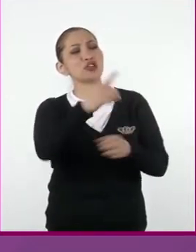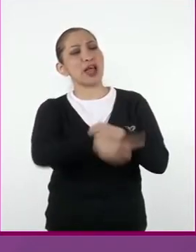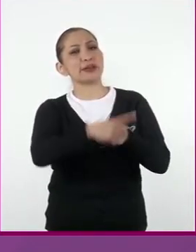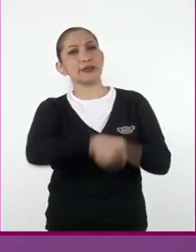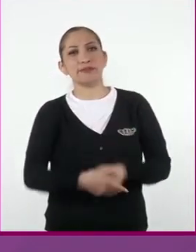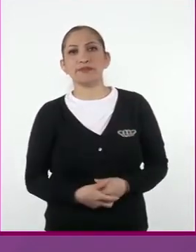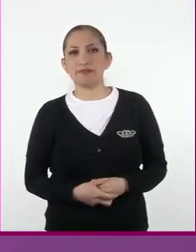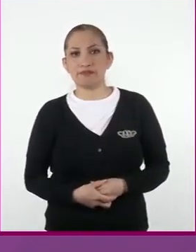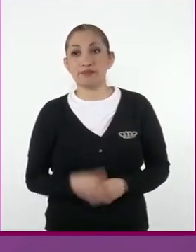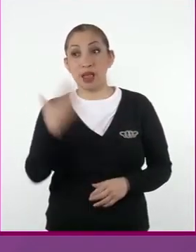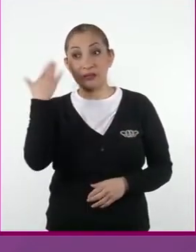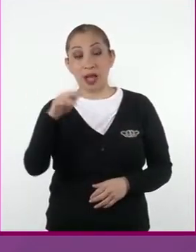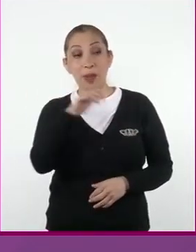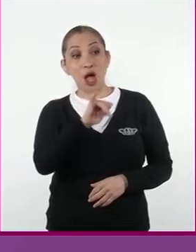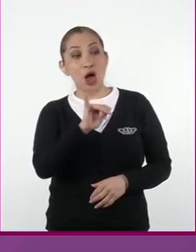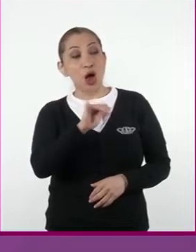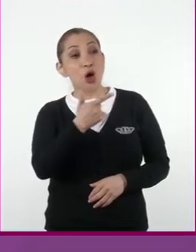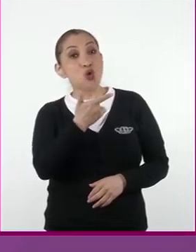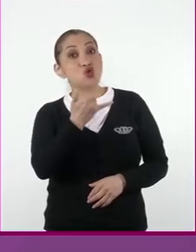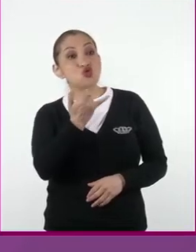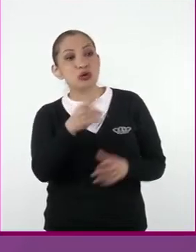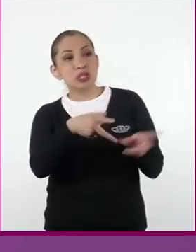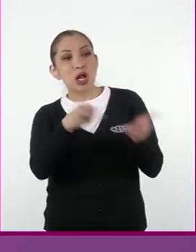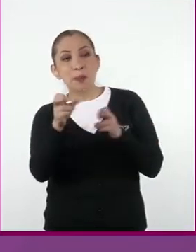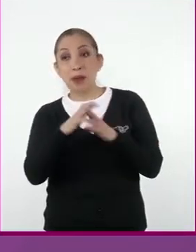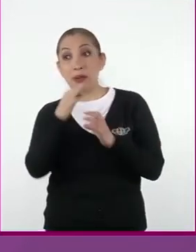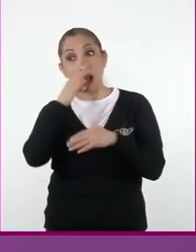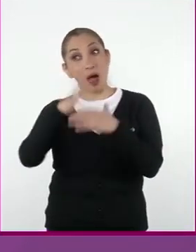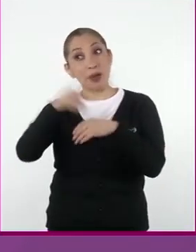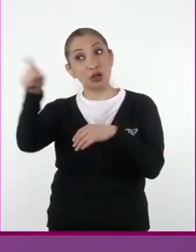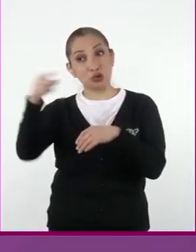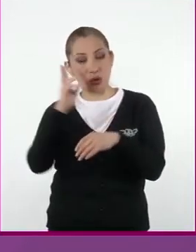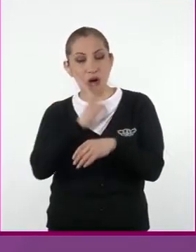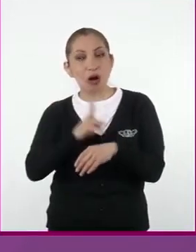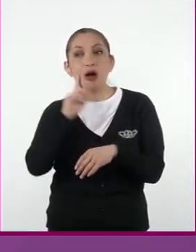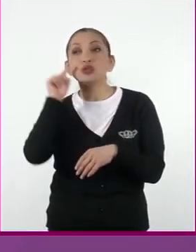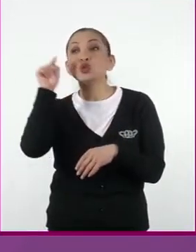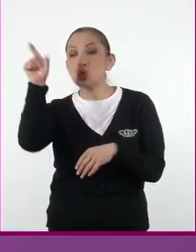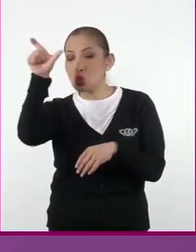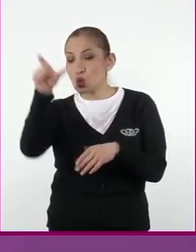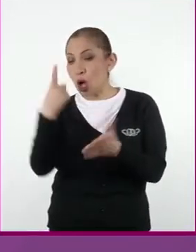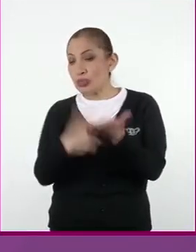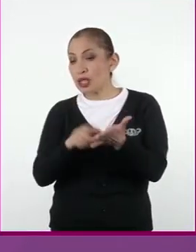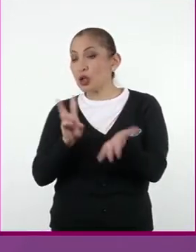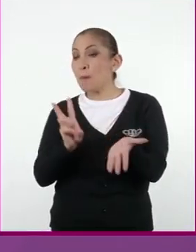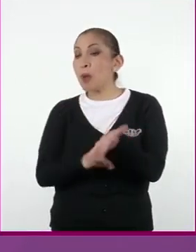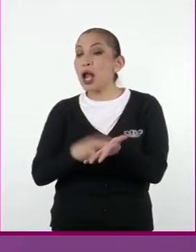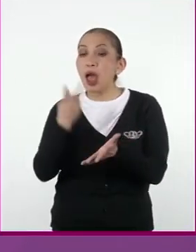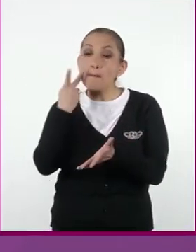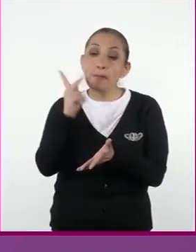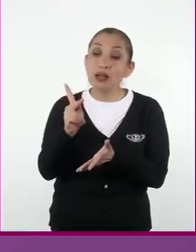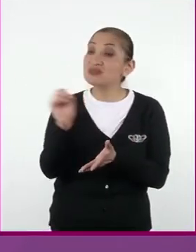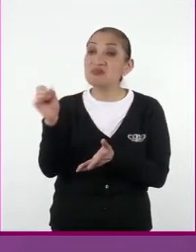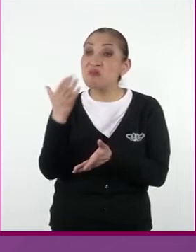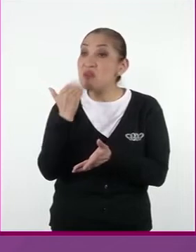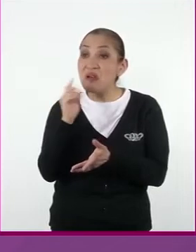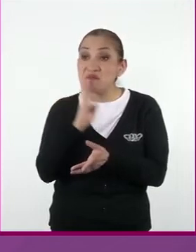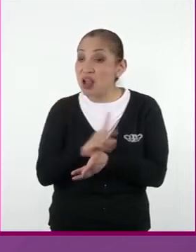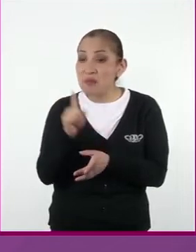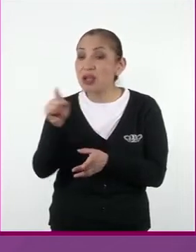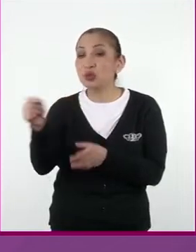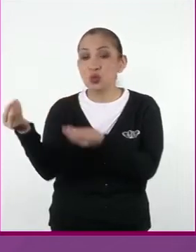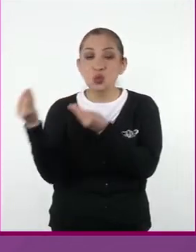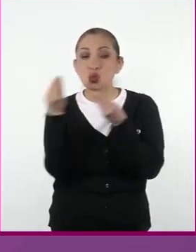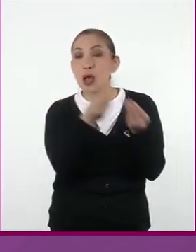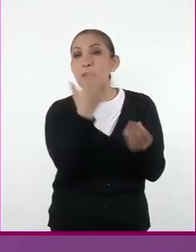dañinos. Sabe que Guy se roba libros y le advierte que tiene que demostrar que su contenido es valioso y que si no lo demuestra, tendrá